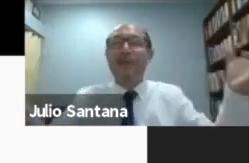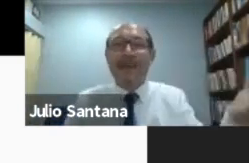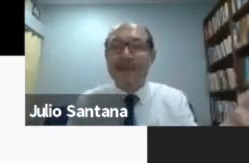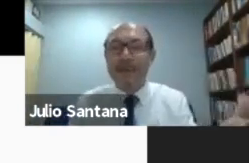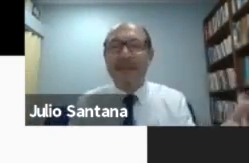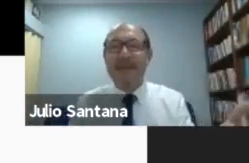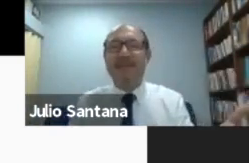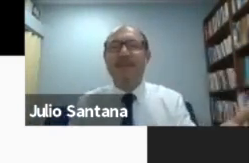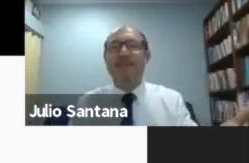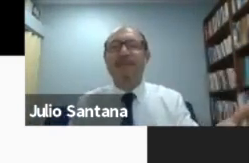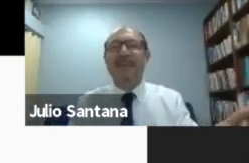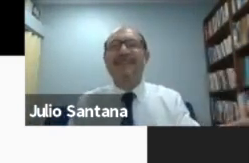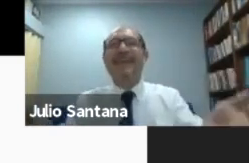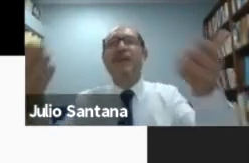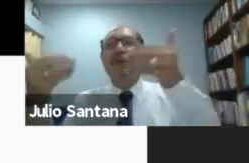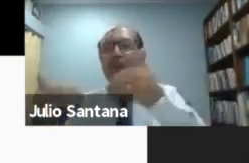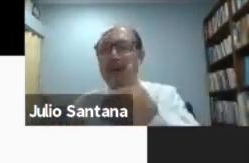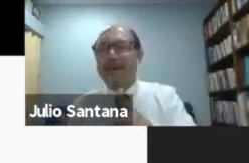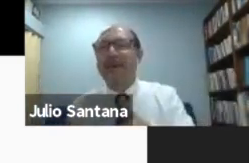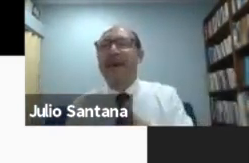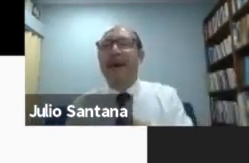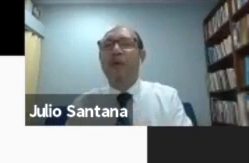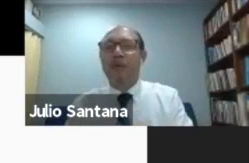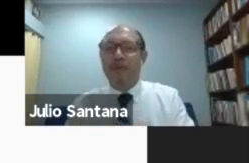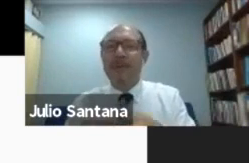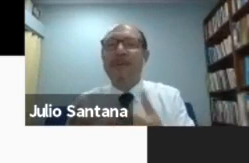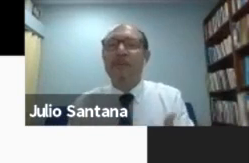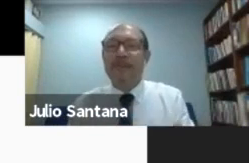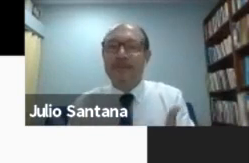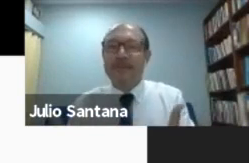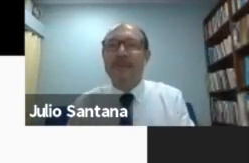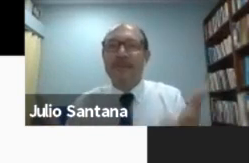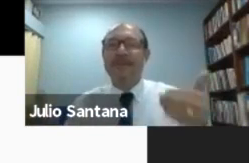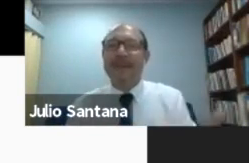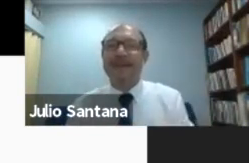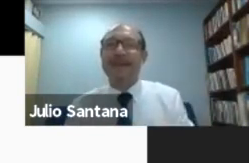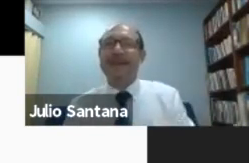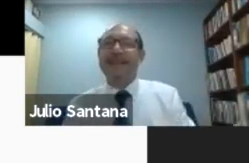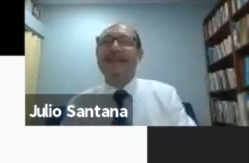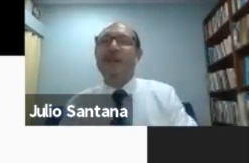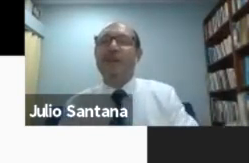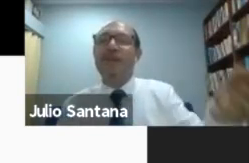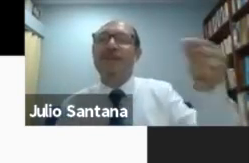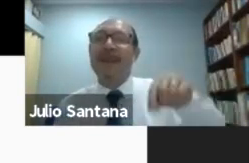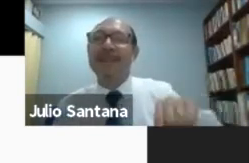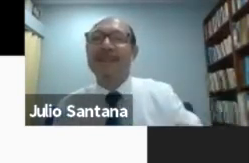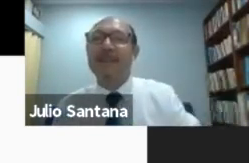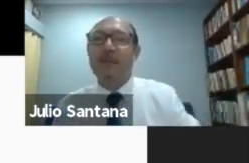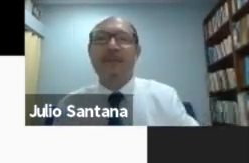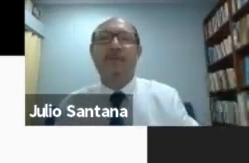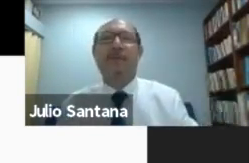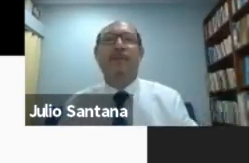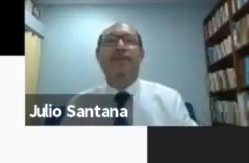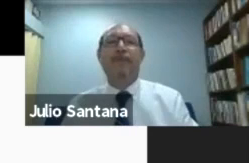es que toda esta experiencia sea incorporada a los currículos de docencia y aprendizaje de los profesionales del